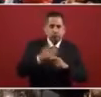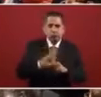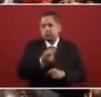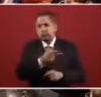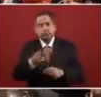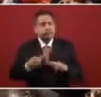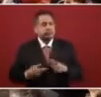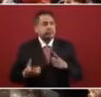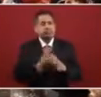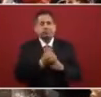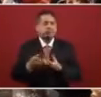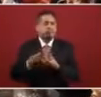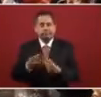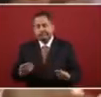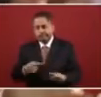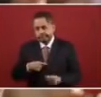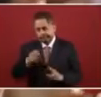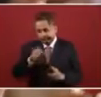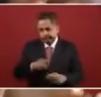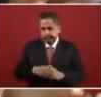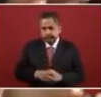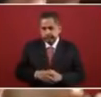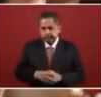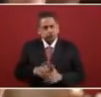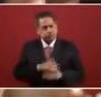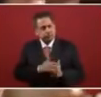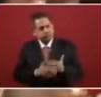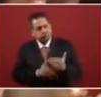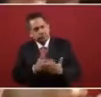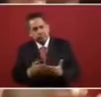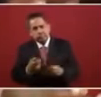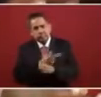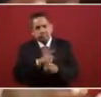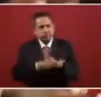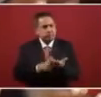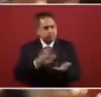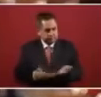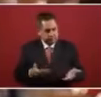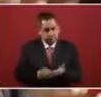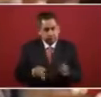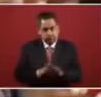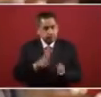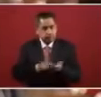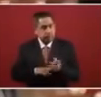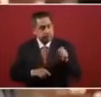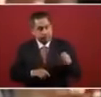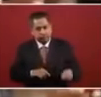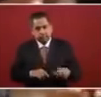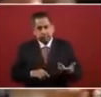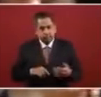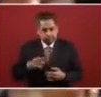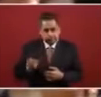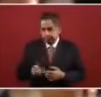desaparecidos. Preguntarle cuáles son los avances que le han informado hasta el momento en esta materia y también preguntarle qué